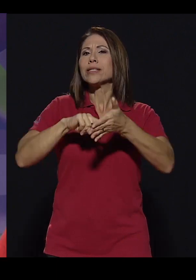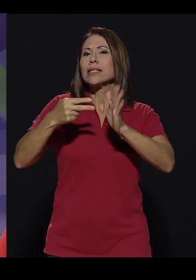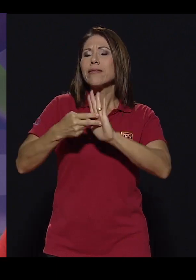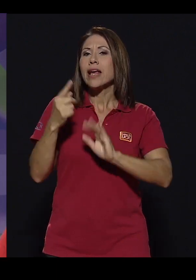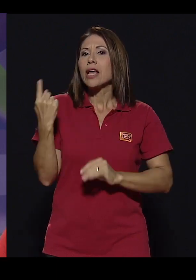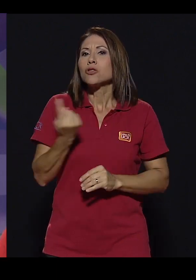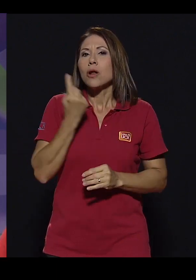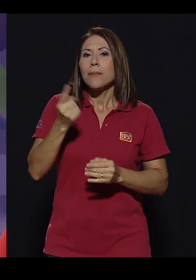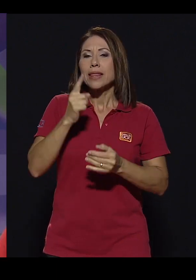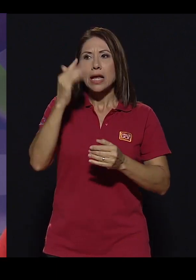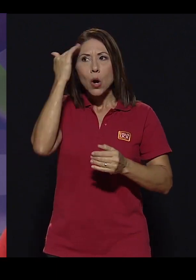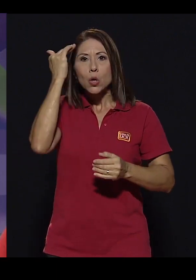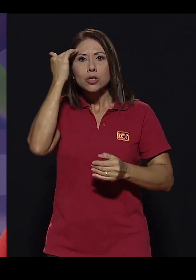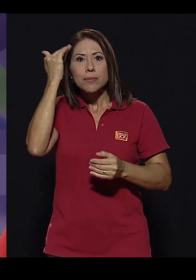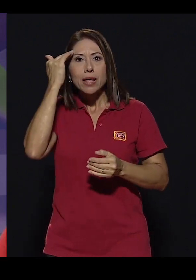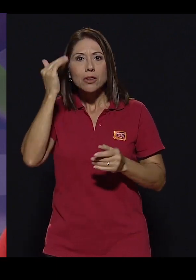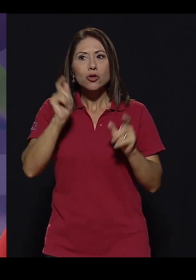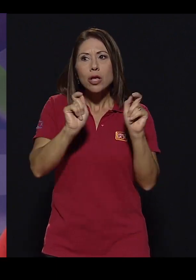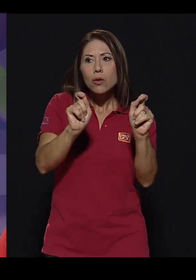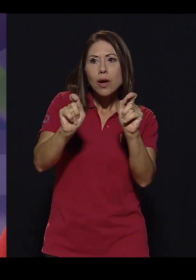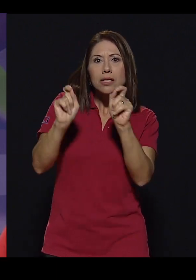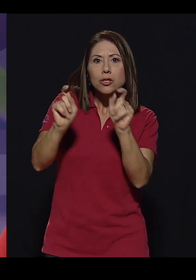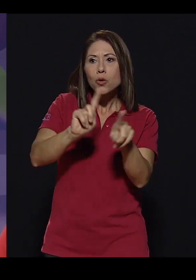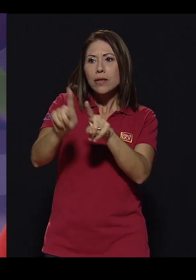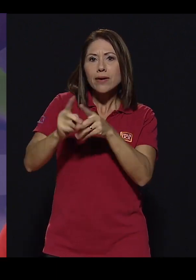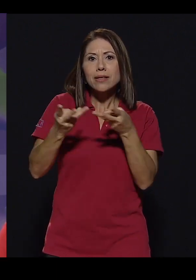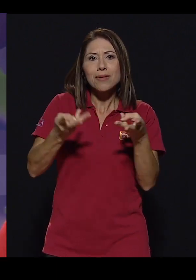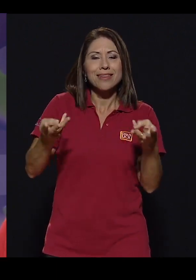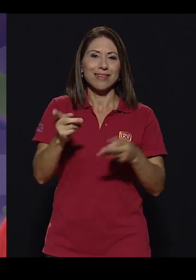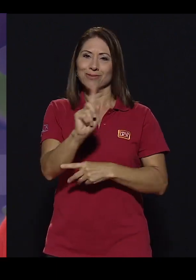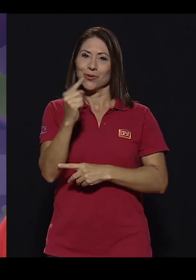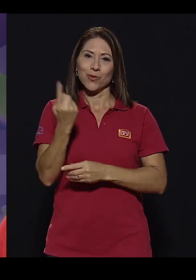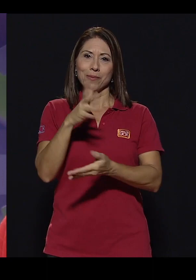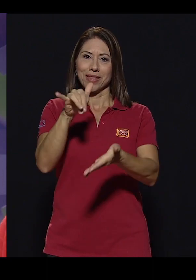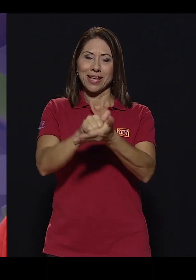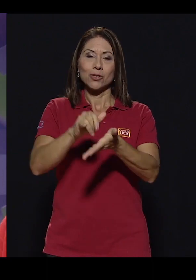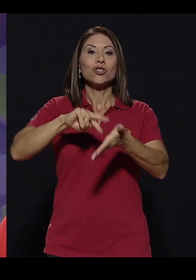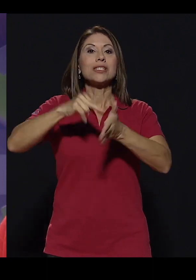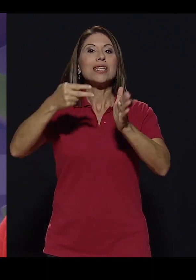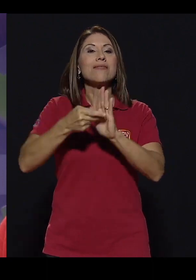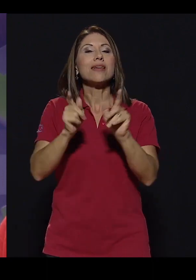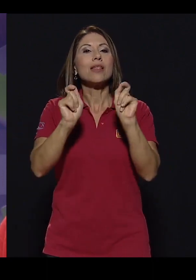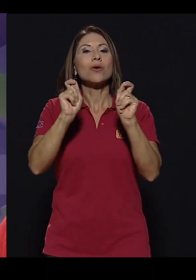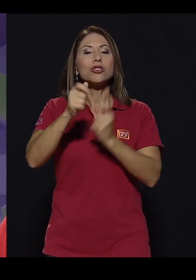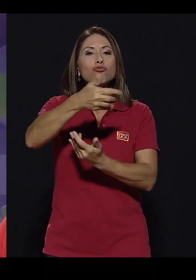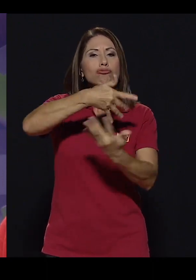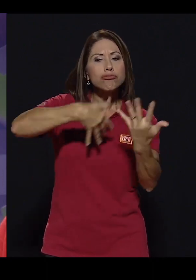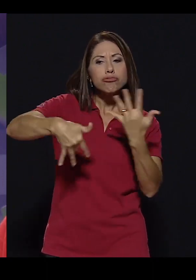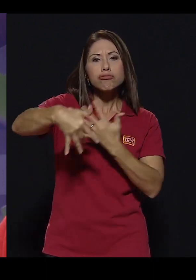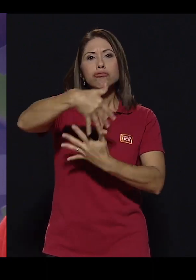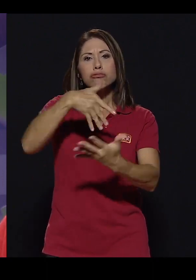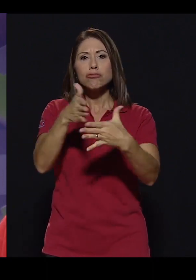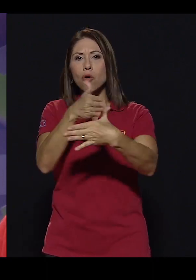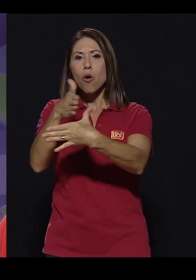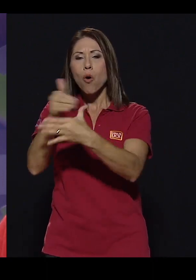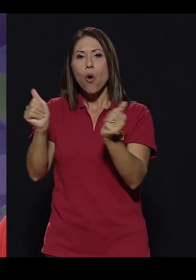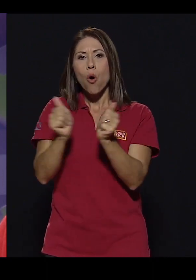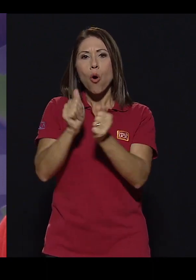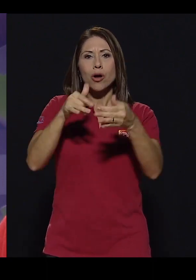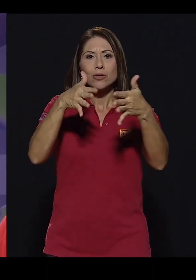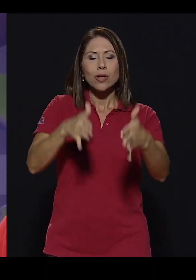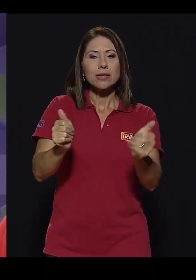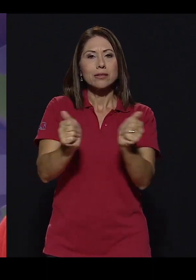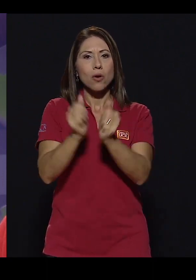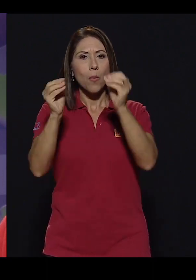conocimientos en la parte académica sino que es todo el proceso de convivencia con el resto de los estudiantes con los profesores etcétera